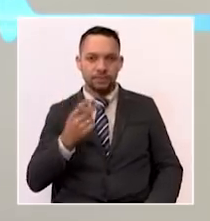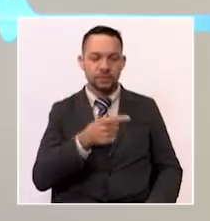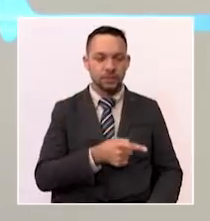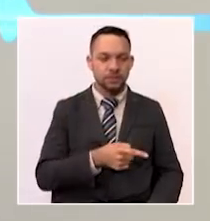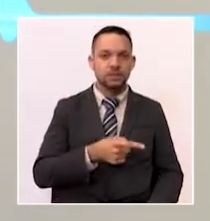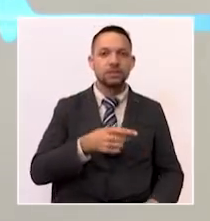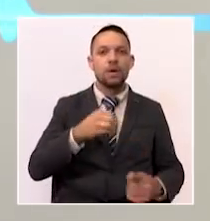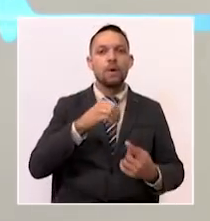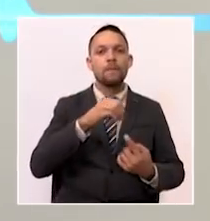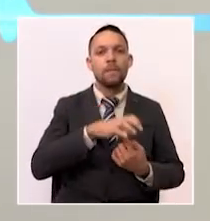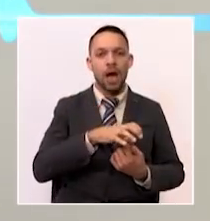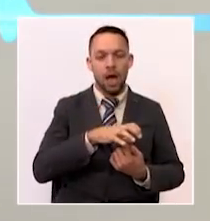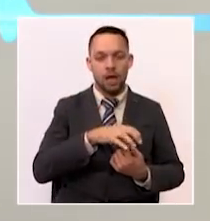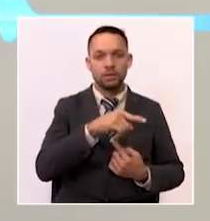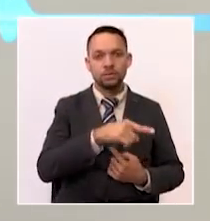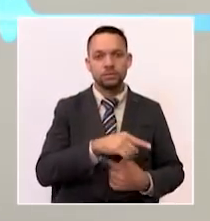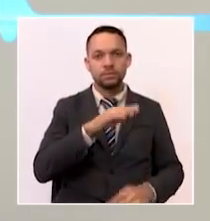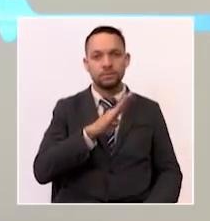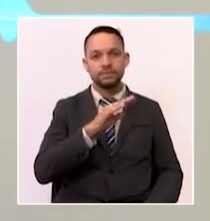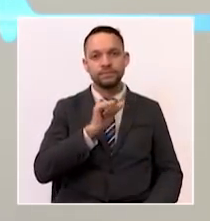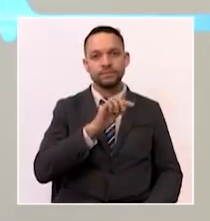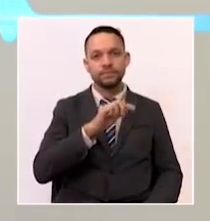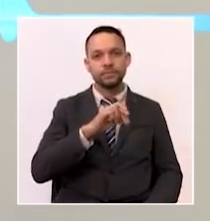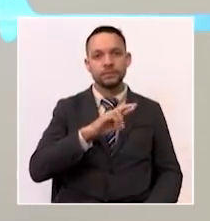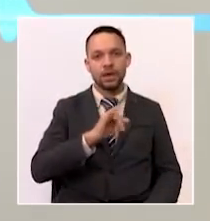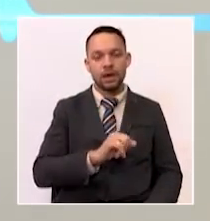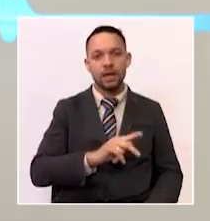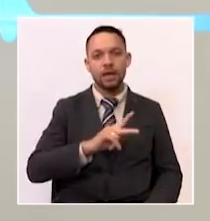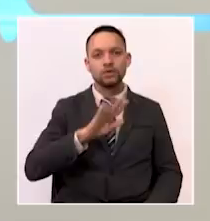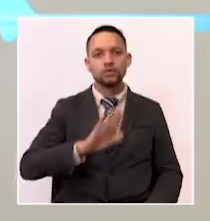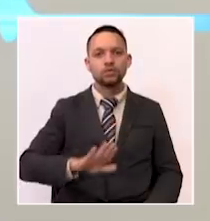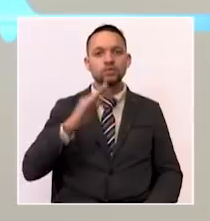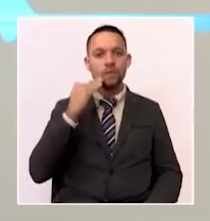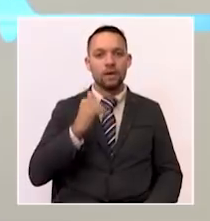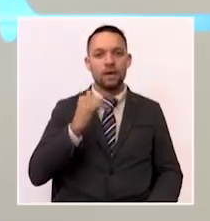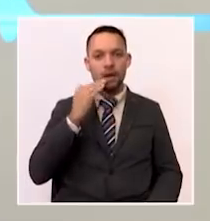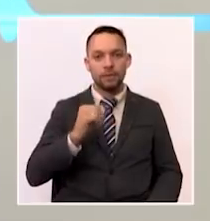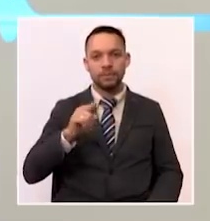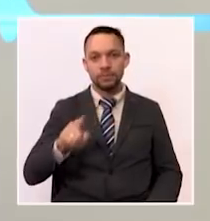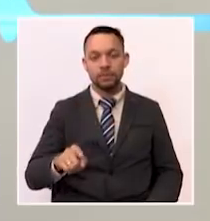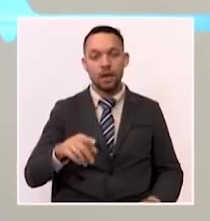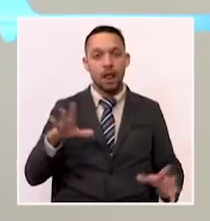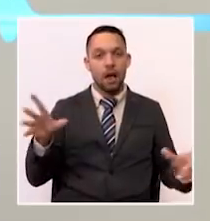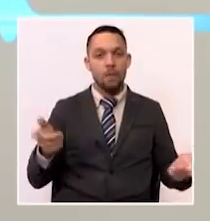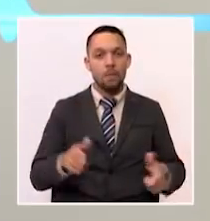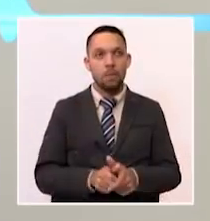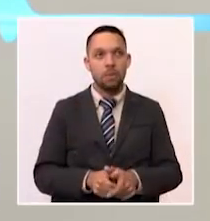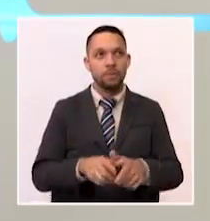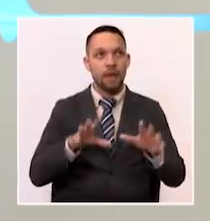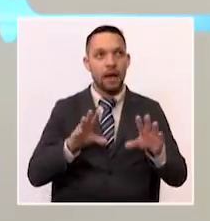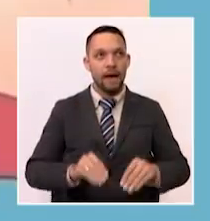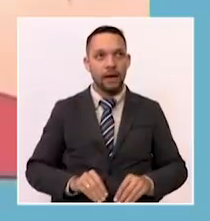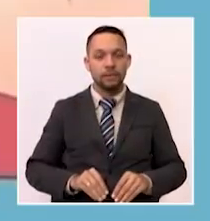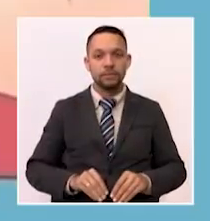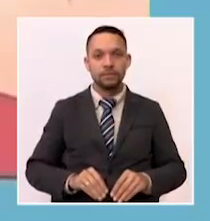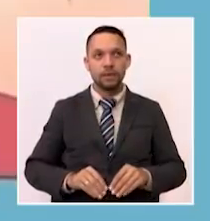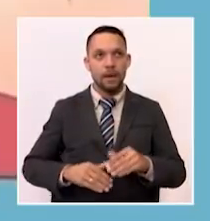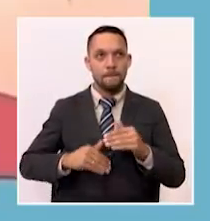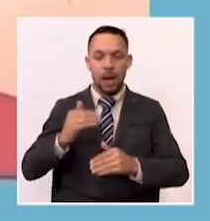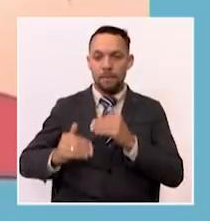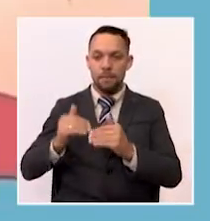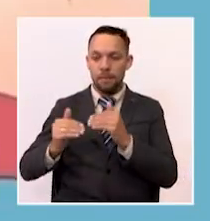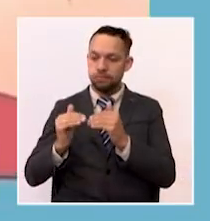es una bacteria propia de la vagina. Sin embargo, cuando los lactobacilos, nuestros amiguitos, se acaban, la Gardnerella empieza a crecer en